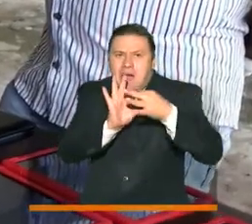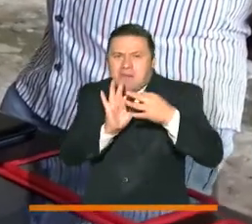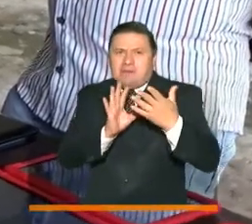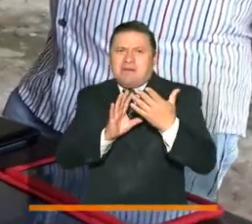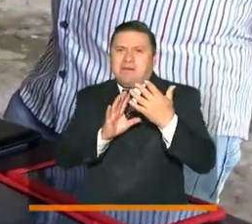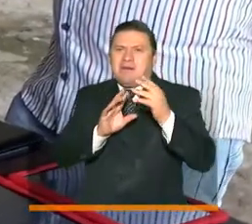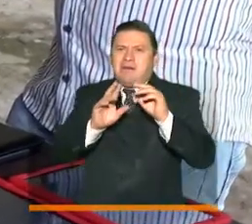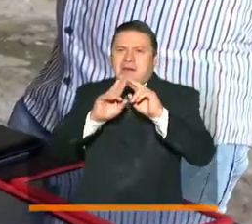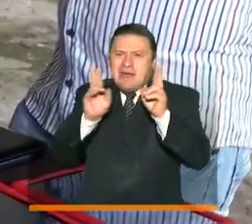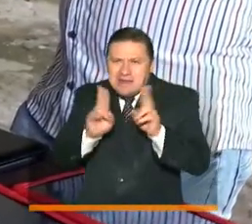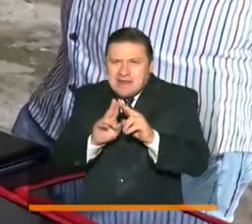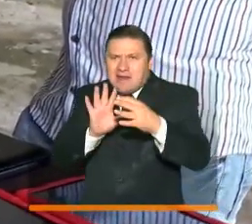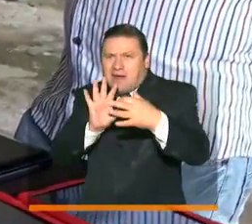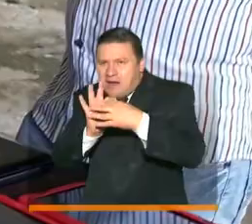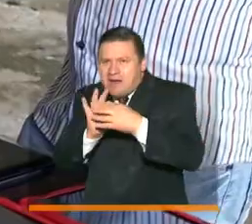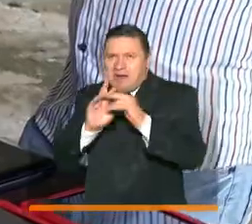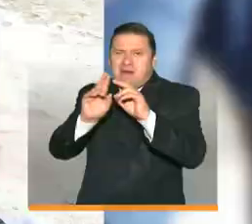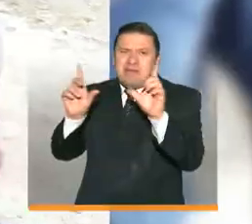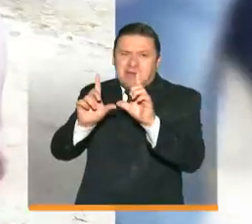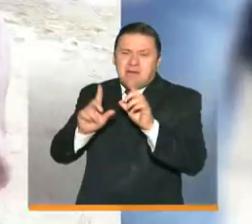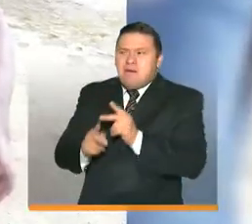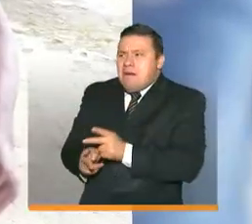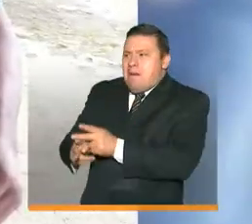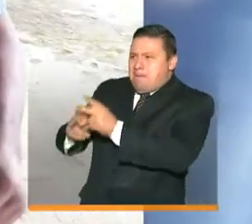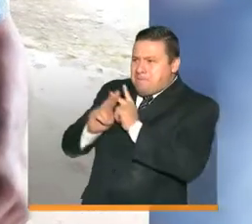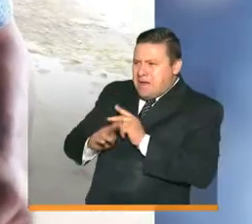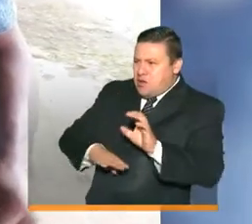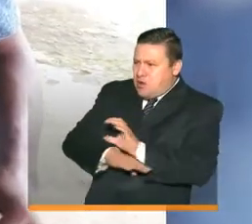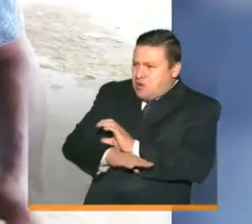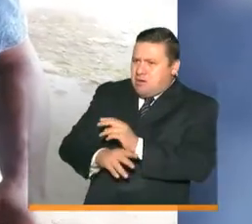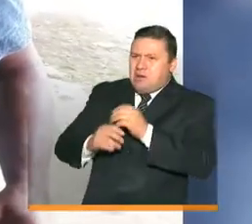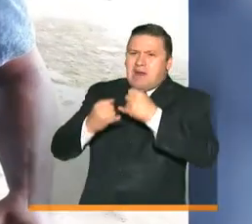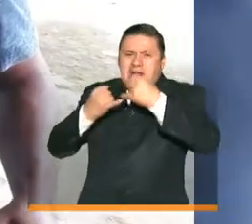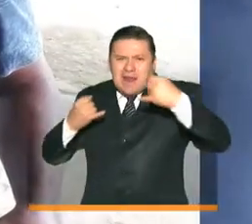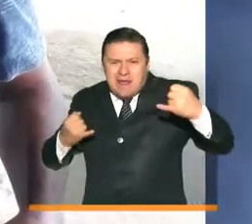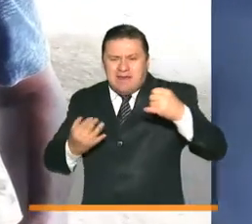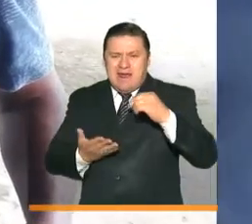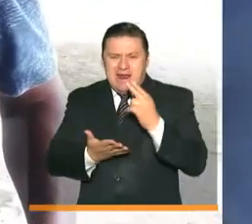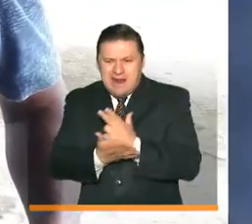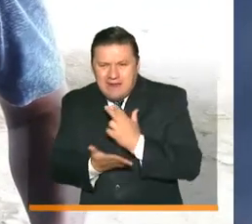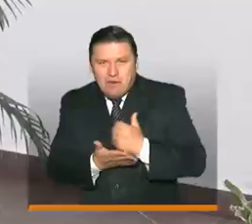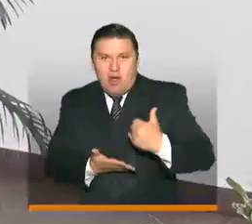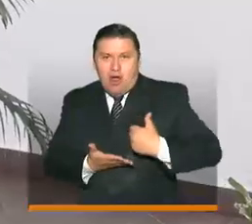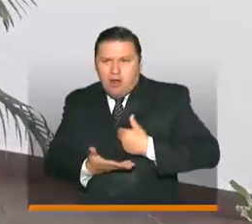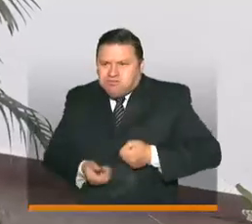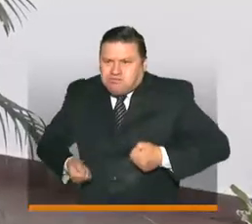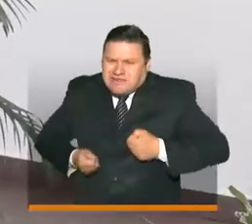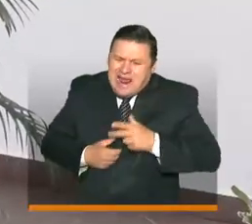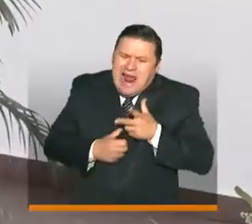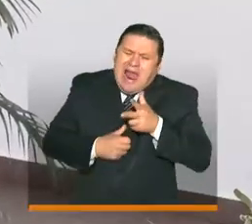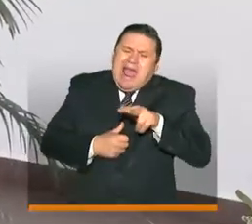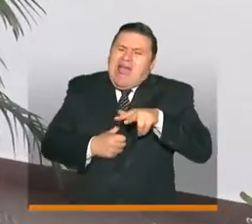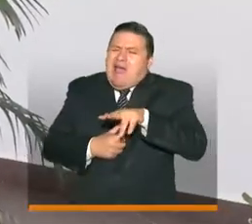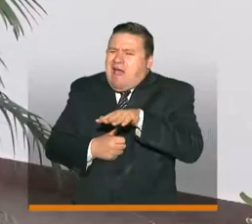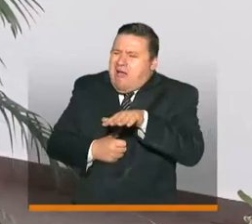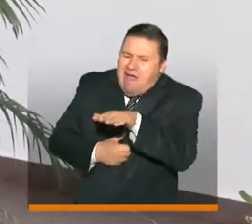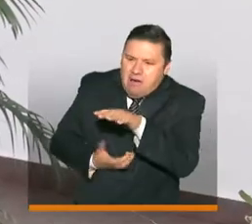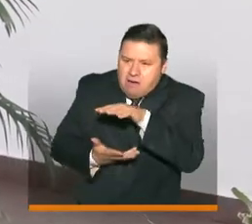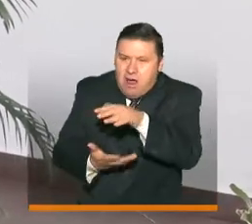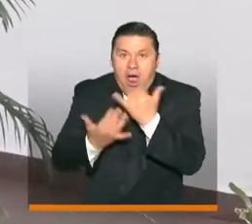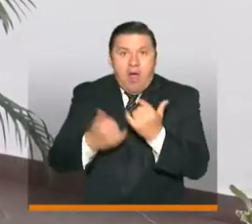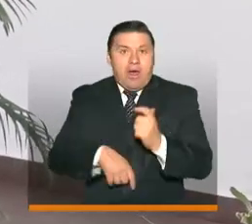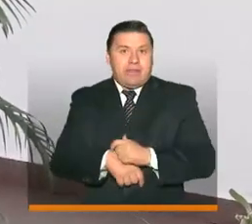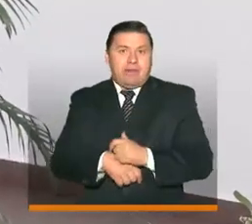de Internet. Estamos haciendo préstamo de equipos, de cómputo, cables, libros a los muchachos para que lo lleven a sus hogares. Es el